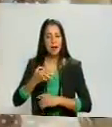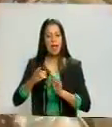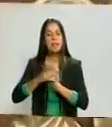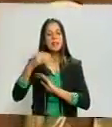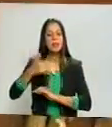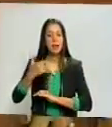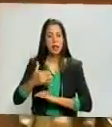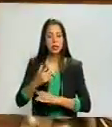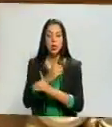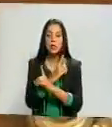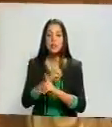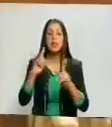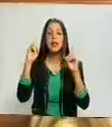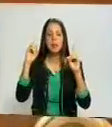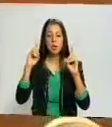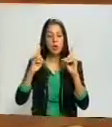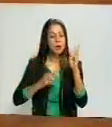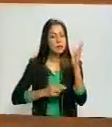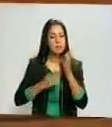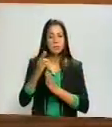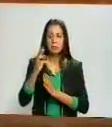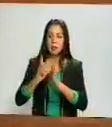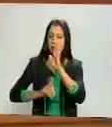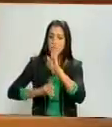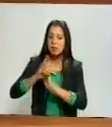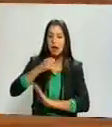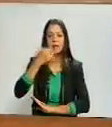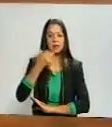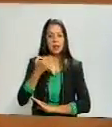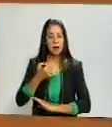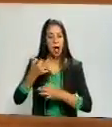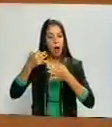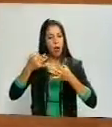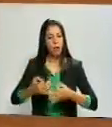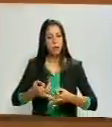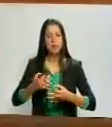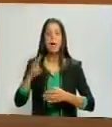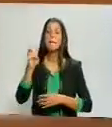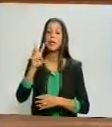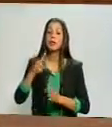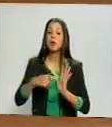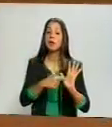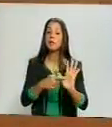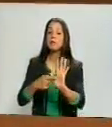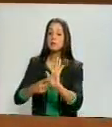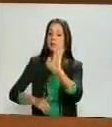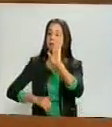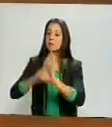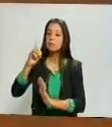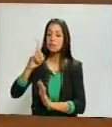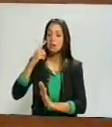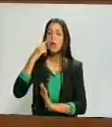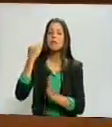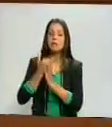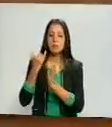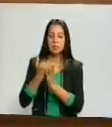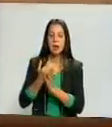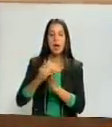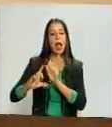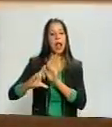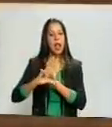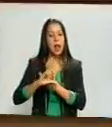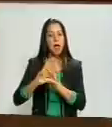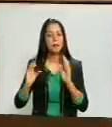tan democrático, tan progresista, tan avanzado como la tiene Venezuela, que permite actualizar las leyes en función